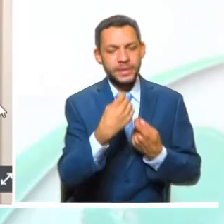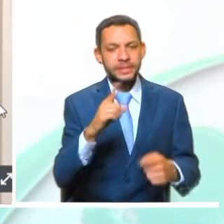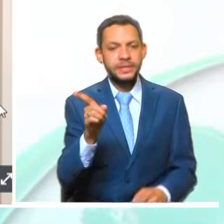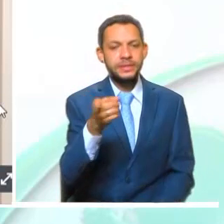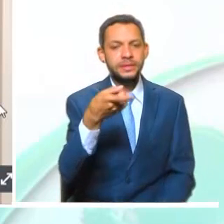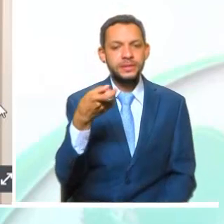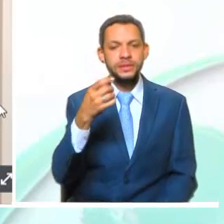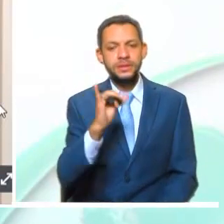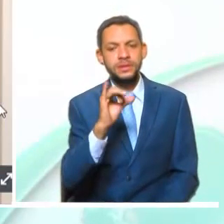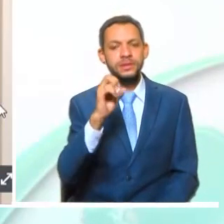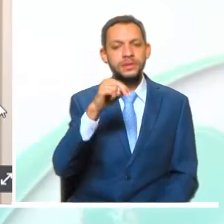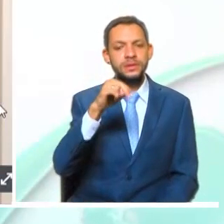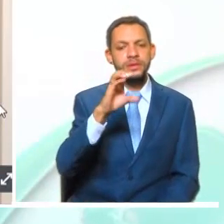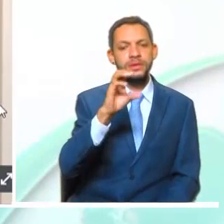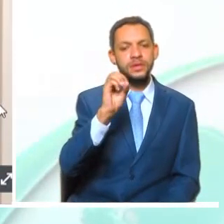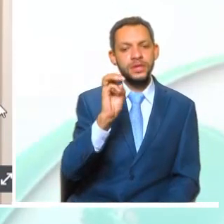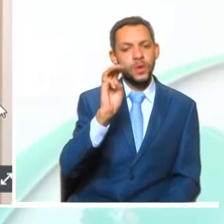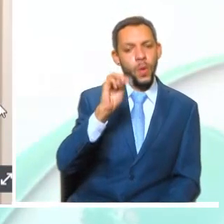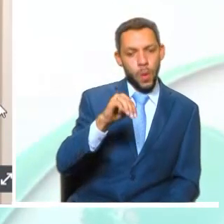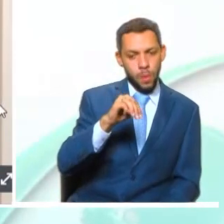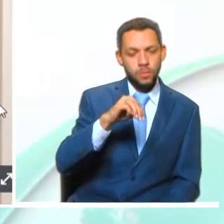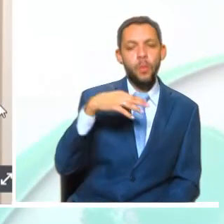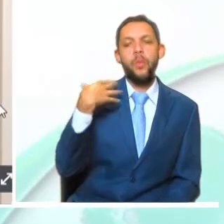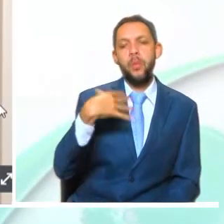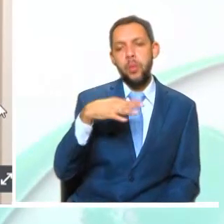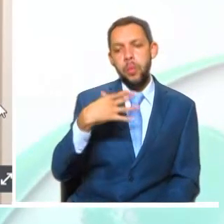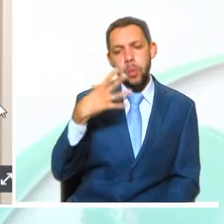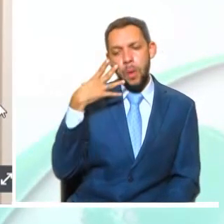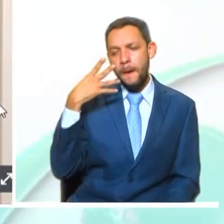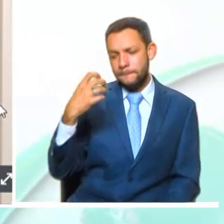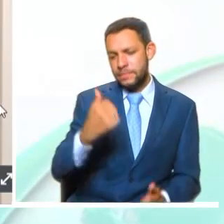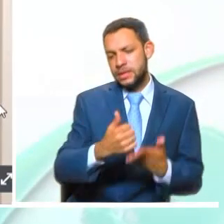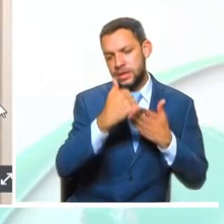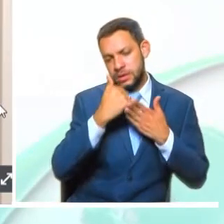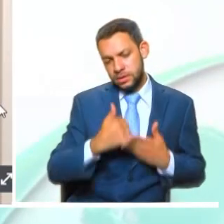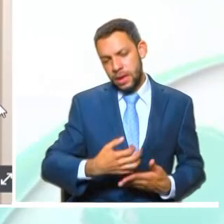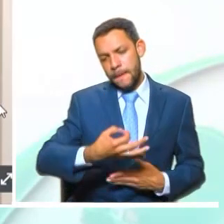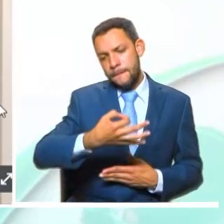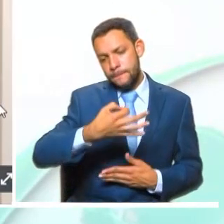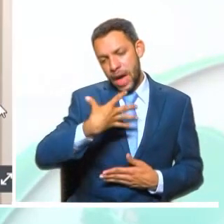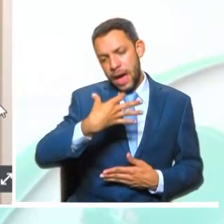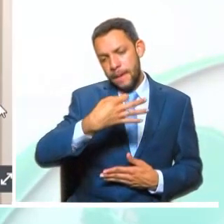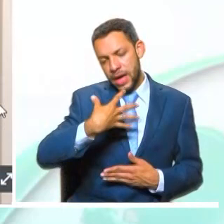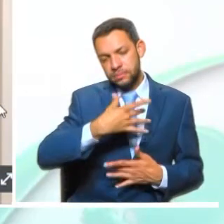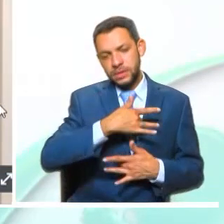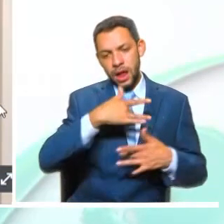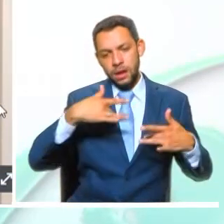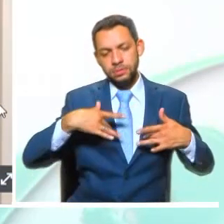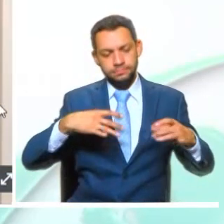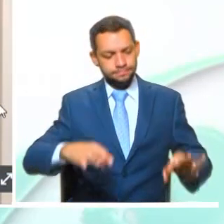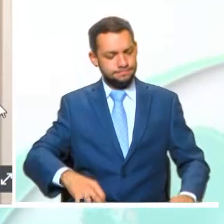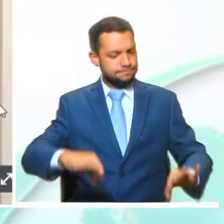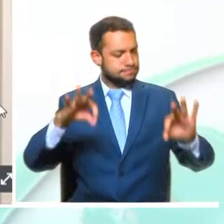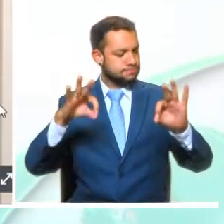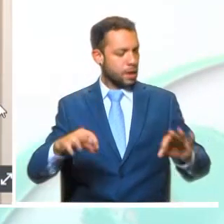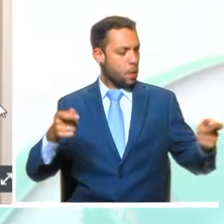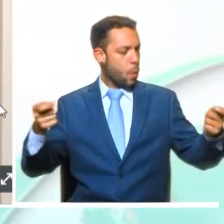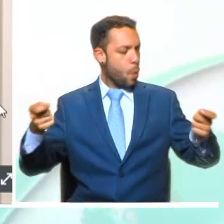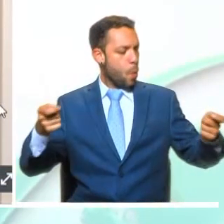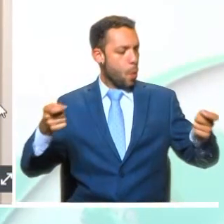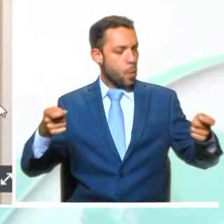fitoestrógenos de soya que tiene otros componentes y para nosotros ha sido maravilloso este producto en el manejo